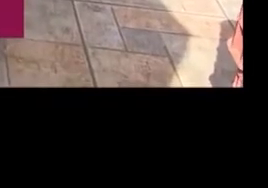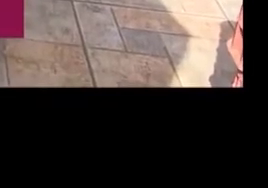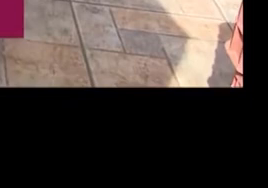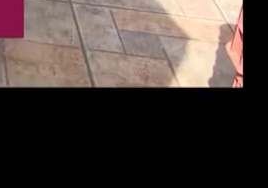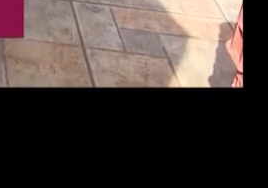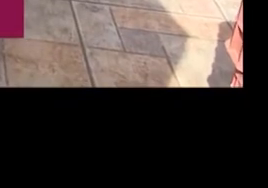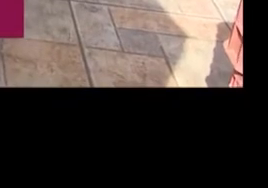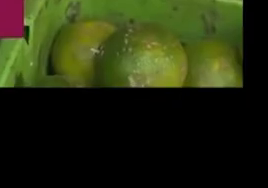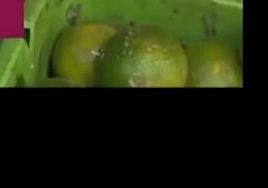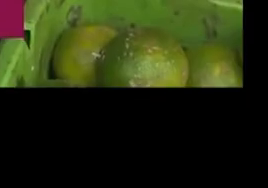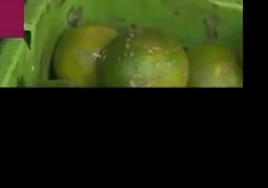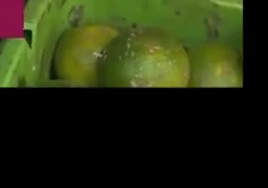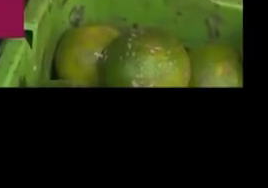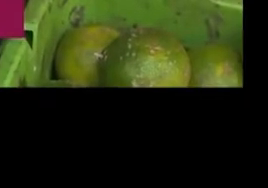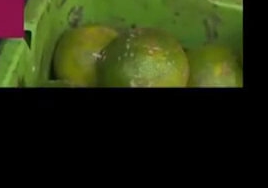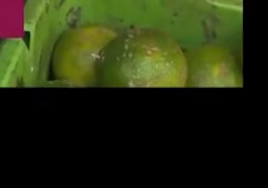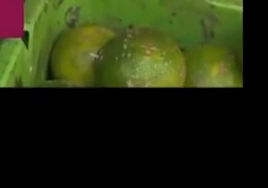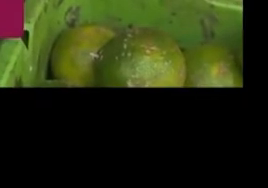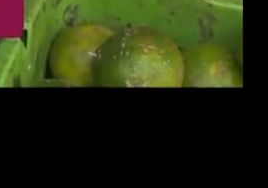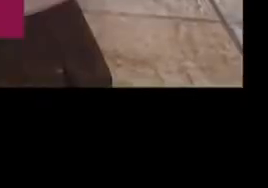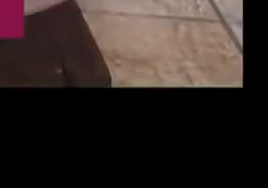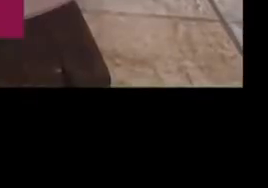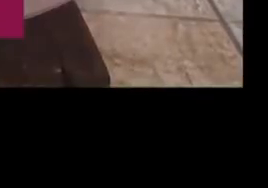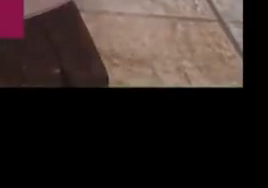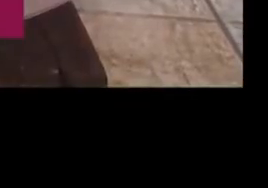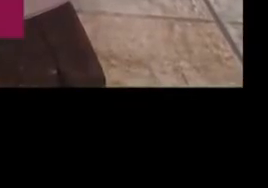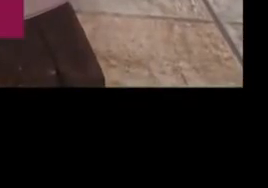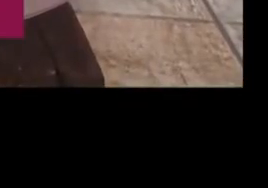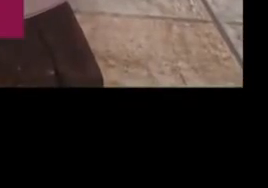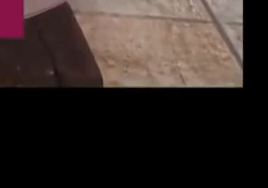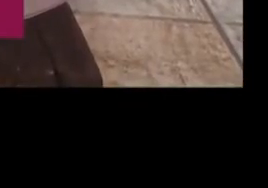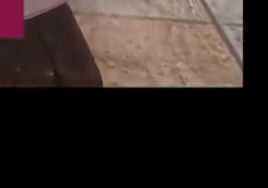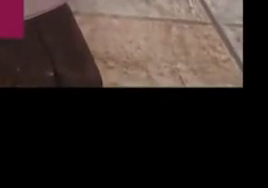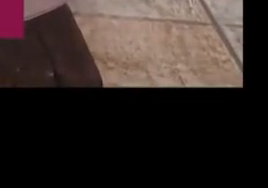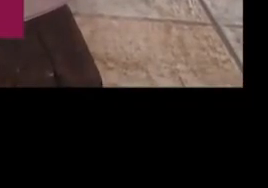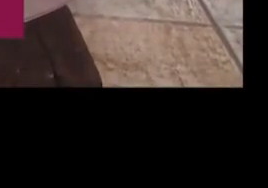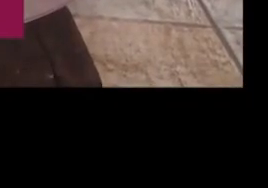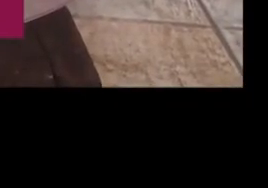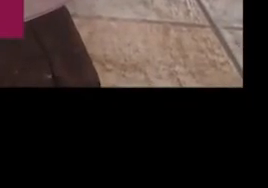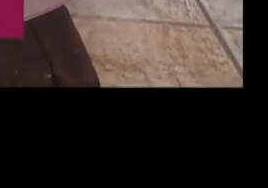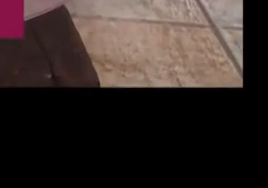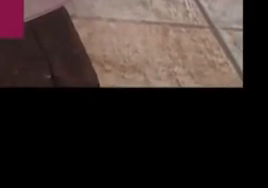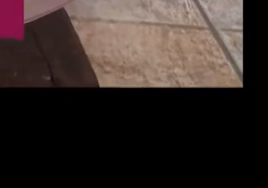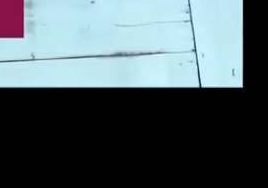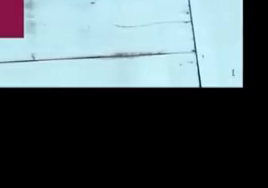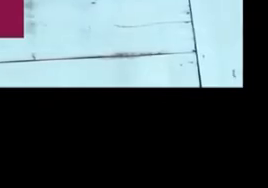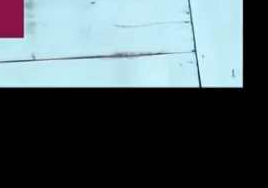Con conga, quijongo, maraca y cencerro. Cencerro,